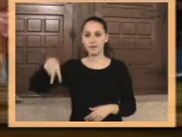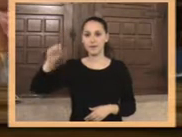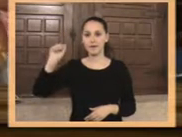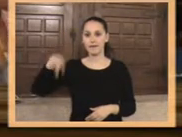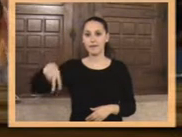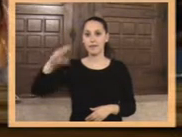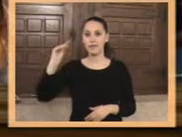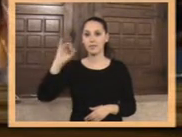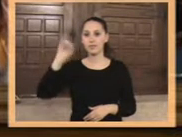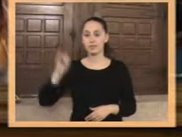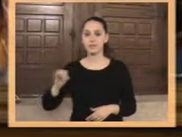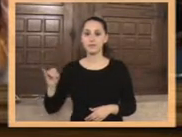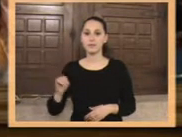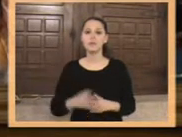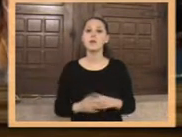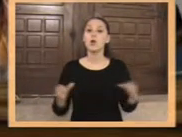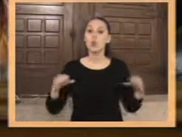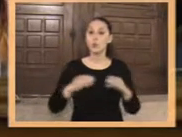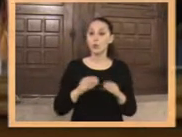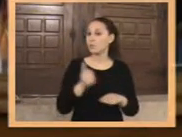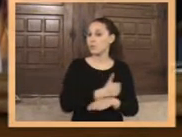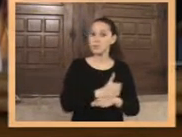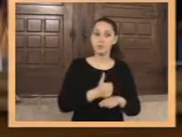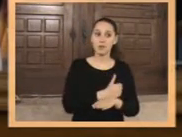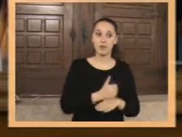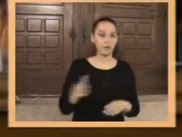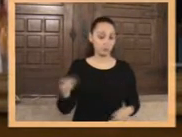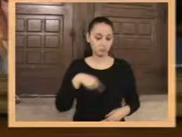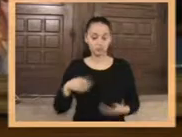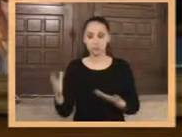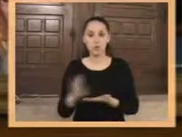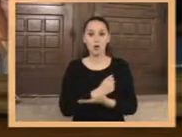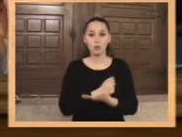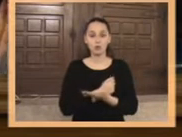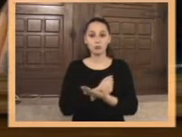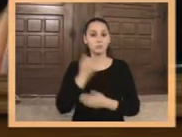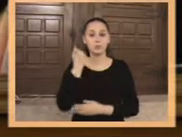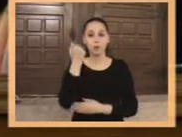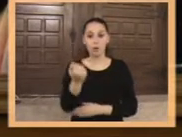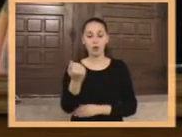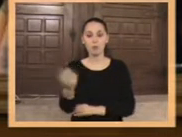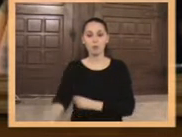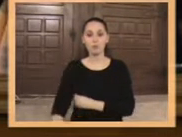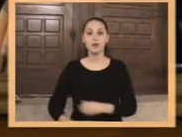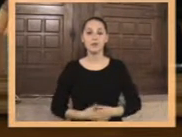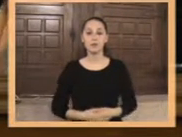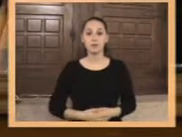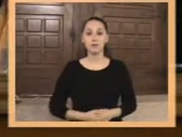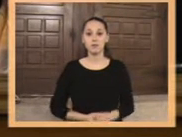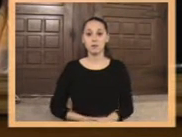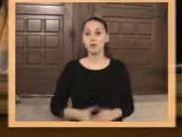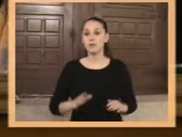Desde el Grupo Ciudadano estamos como completamente, si estamos todos de acuerdo, en el fondo estamos completamente de acuerdo. Lo único que nos gustaría aclarar, y